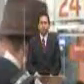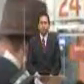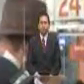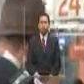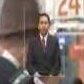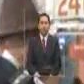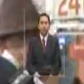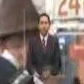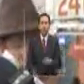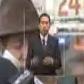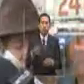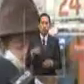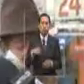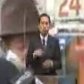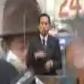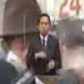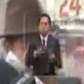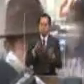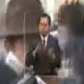Lo que vemos es